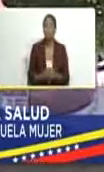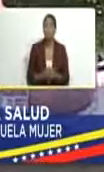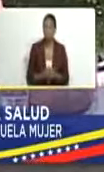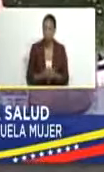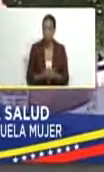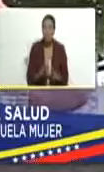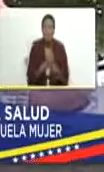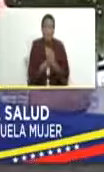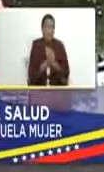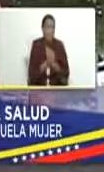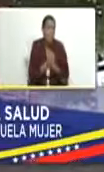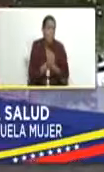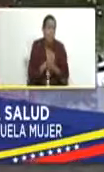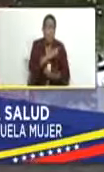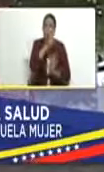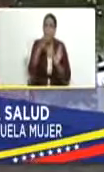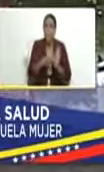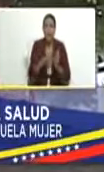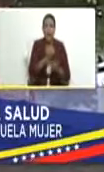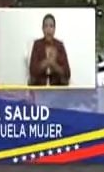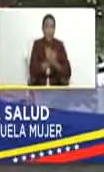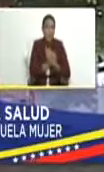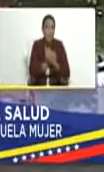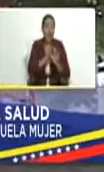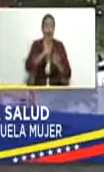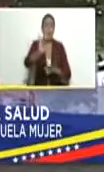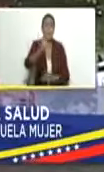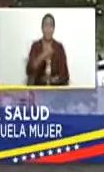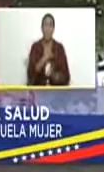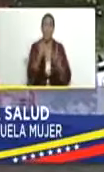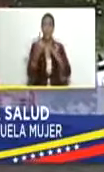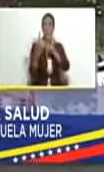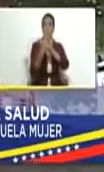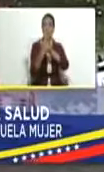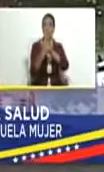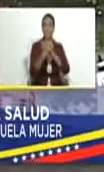darle el amor. ¿Amor con amor? Se paga